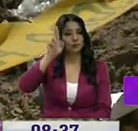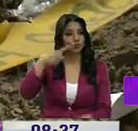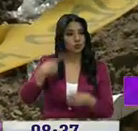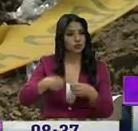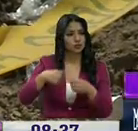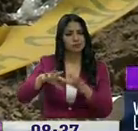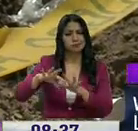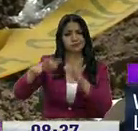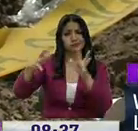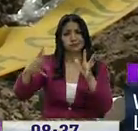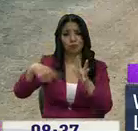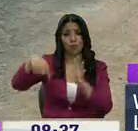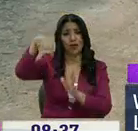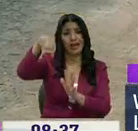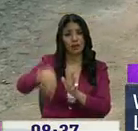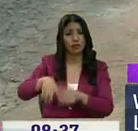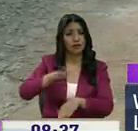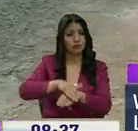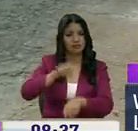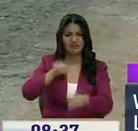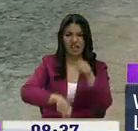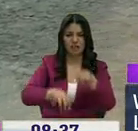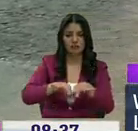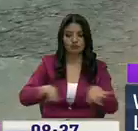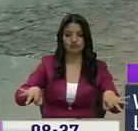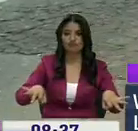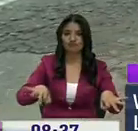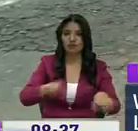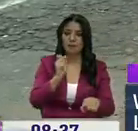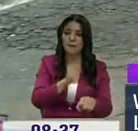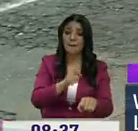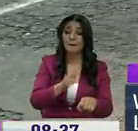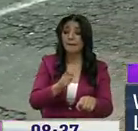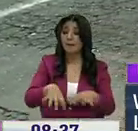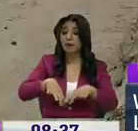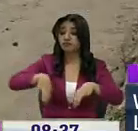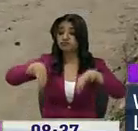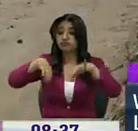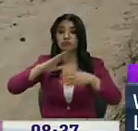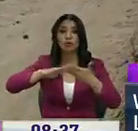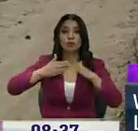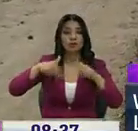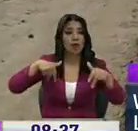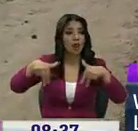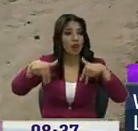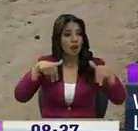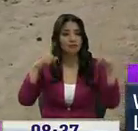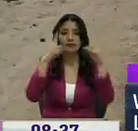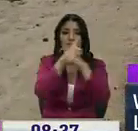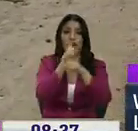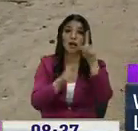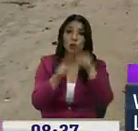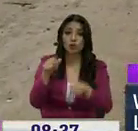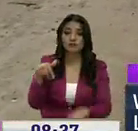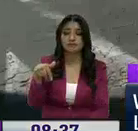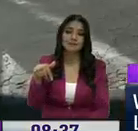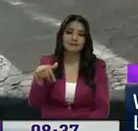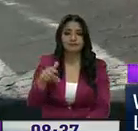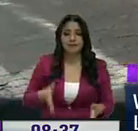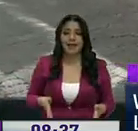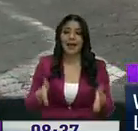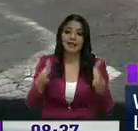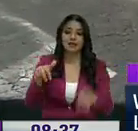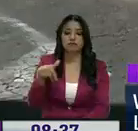de escombros y el hueco producto del daño de una tubería dificultaba el paso de la comunidad por la zona. Muchos optaban por caminar sobre la